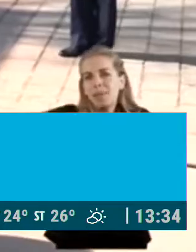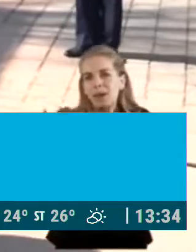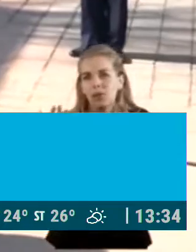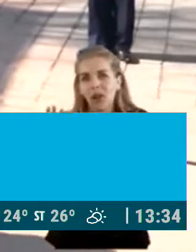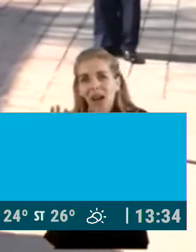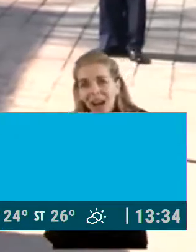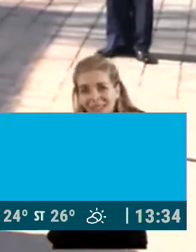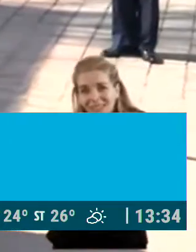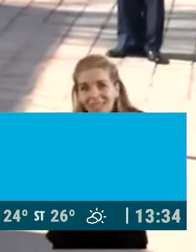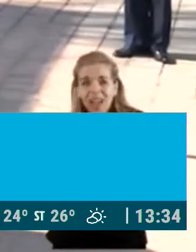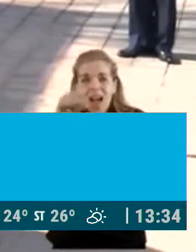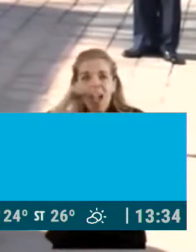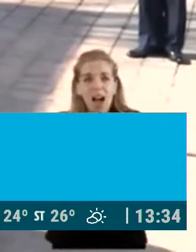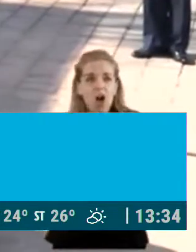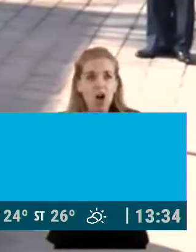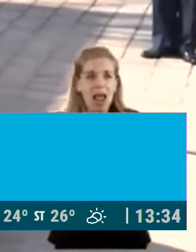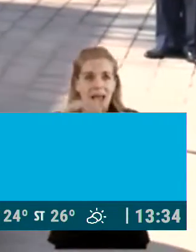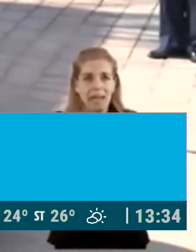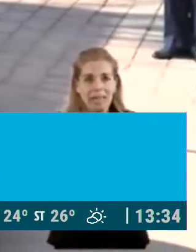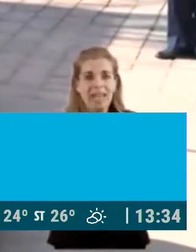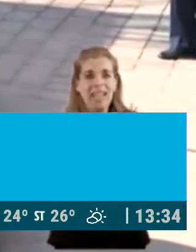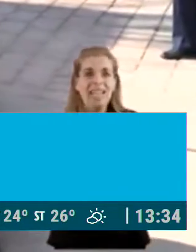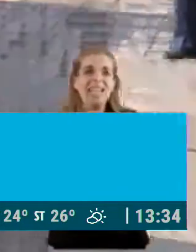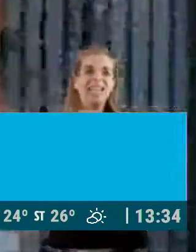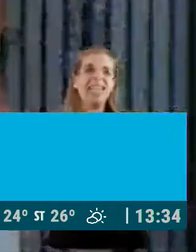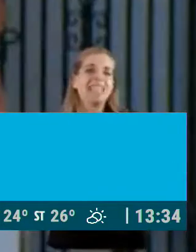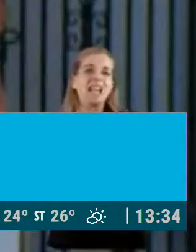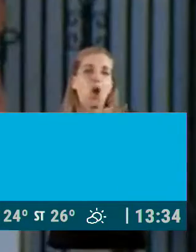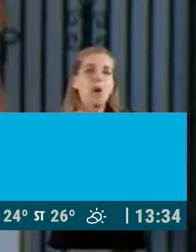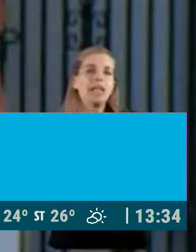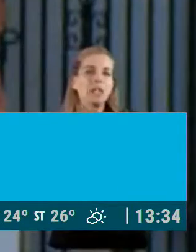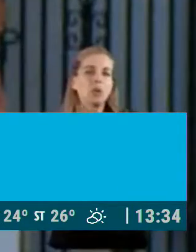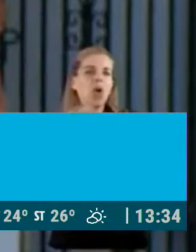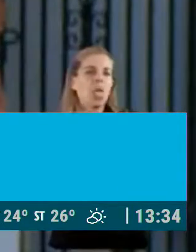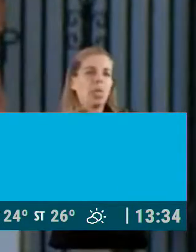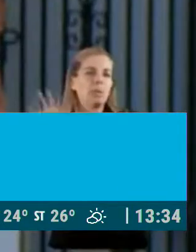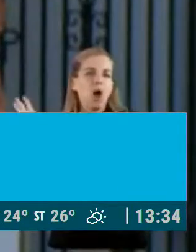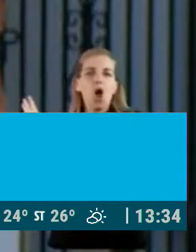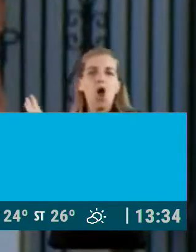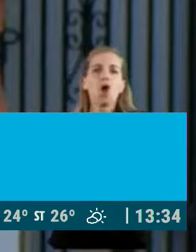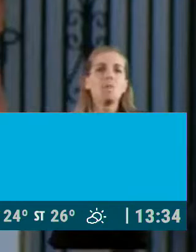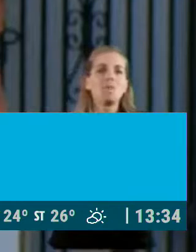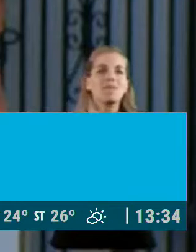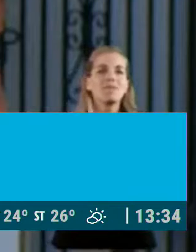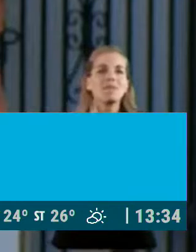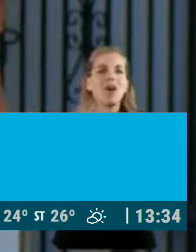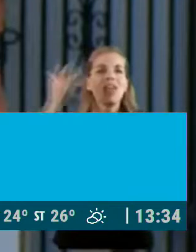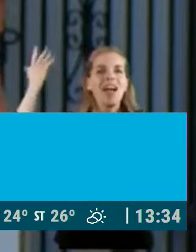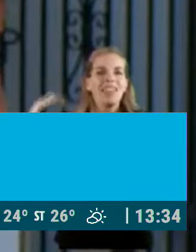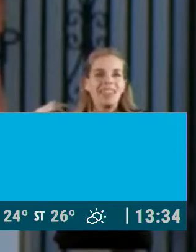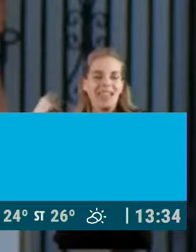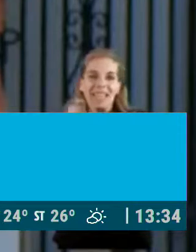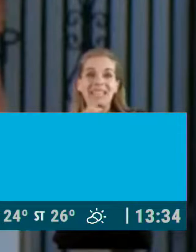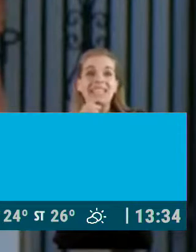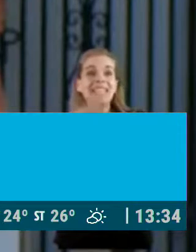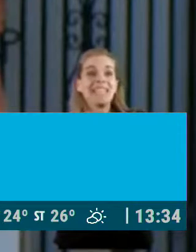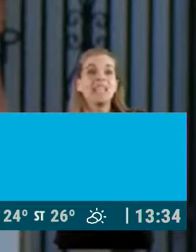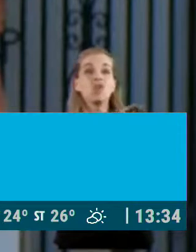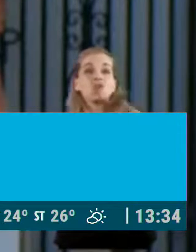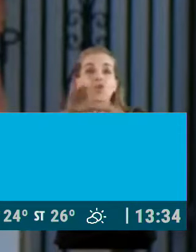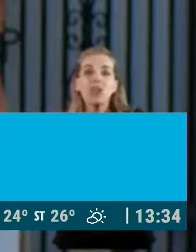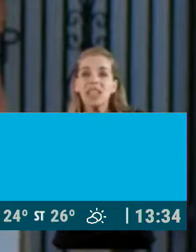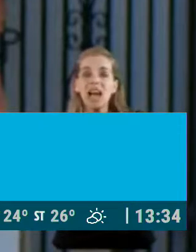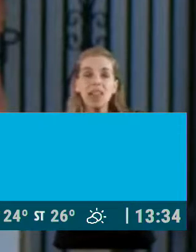nosotros en nuestra Argentina del siglo XXI. No hay futuro político si ese primer eslabón, que es la unidad,